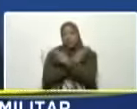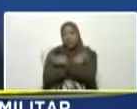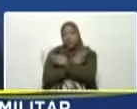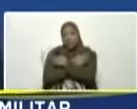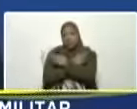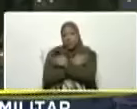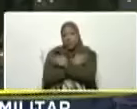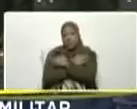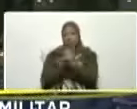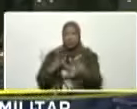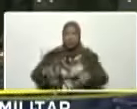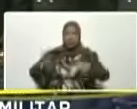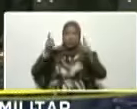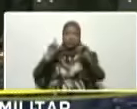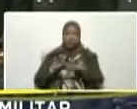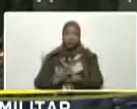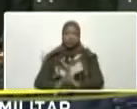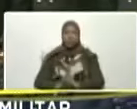Felicitaciones. Autorizado.